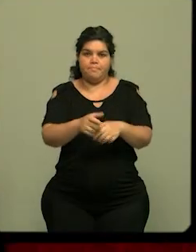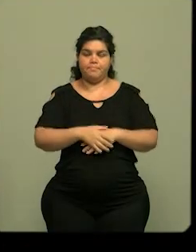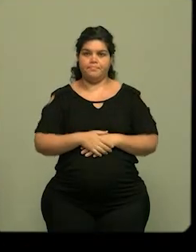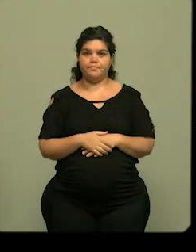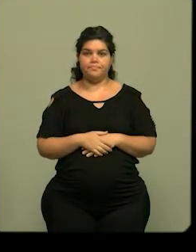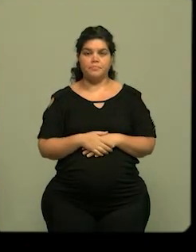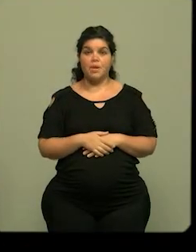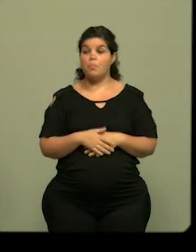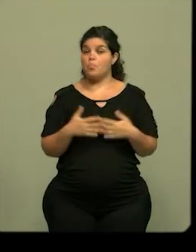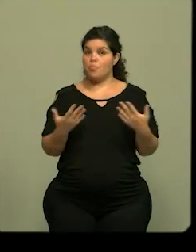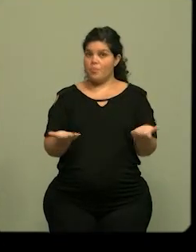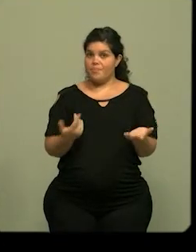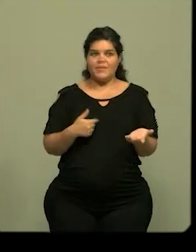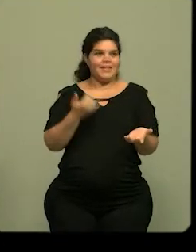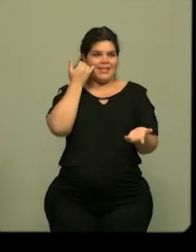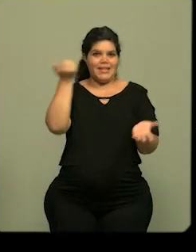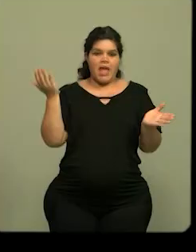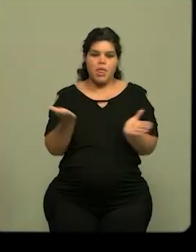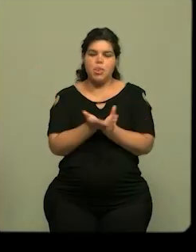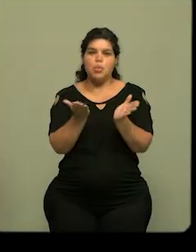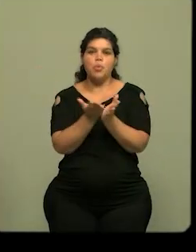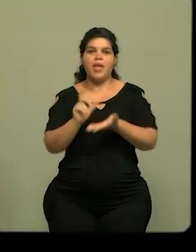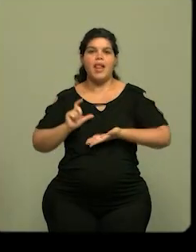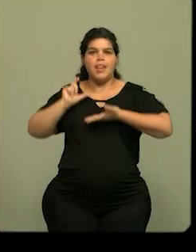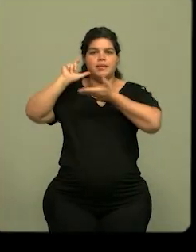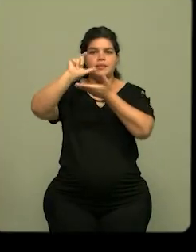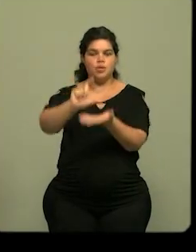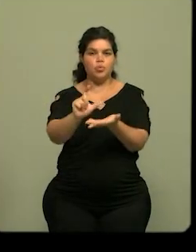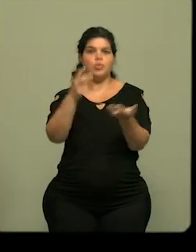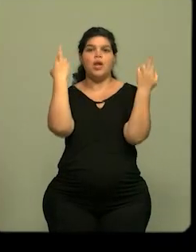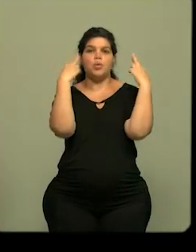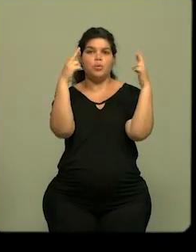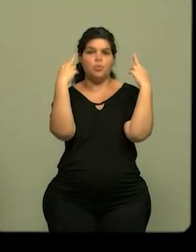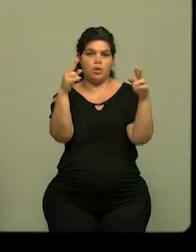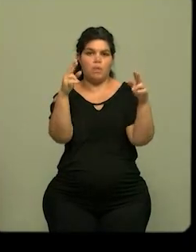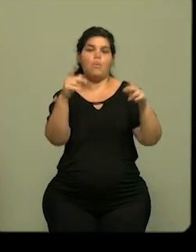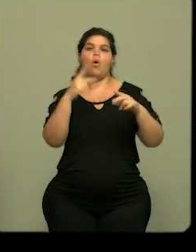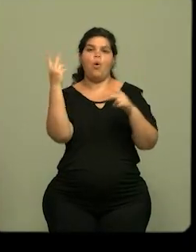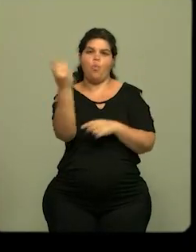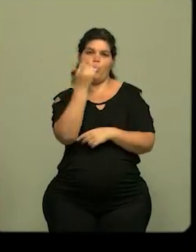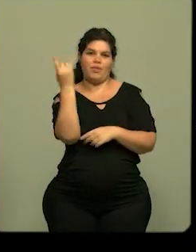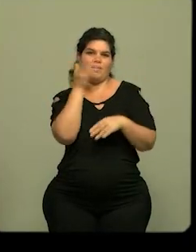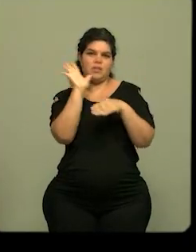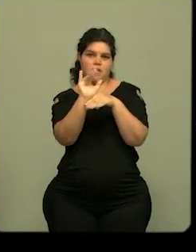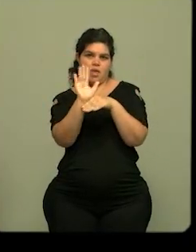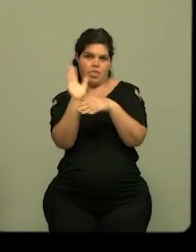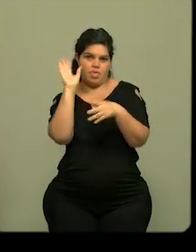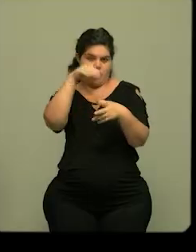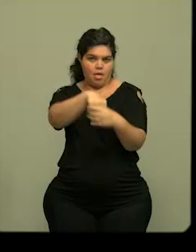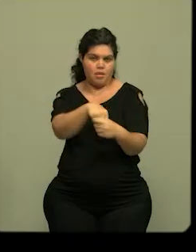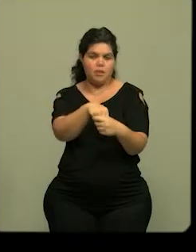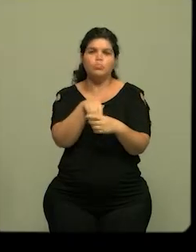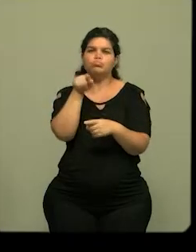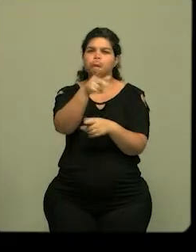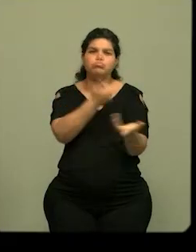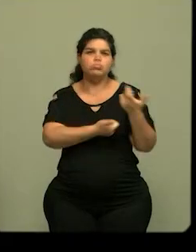Bueno, Franco, dijimos que íbamos a hablar de la carrera de licenciatura en turismo de la Universidad Nacional de Cuyo. Contanos un poquito qué